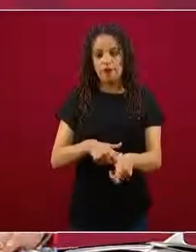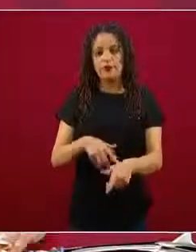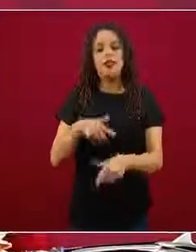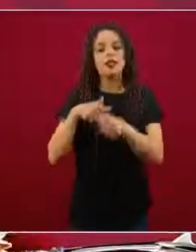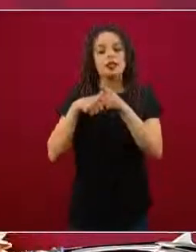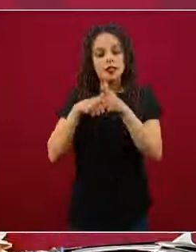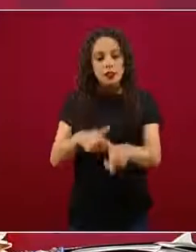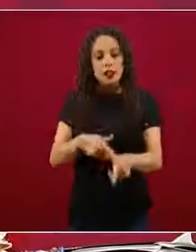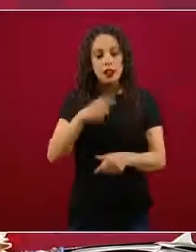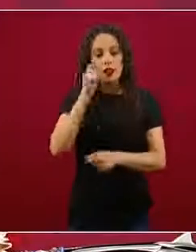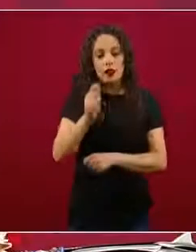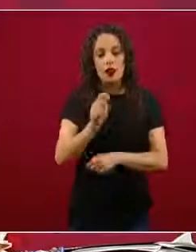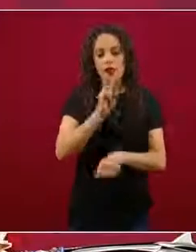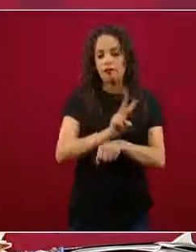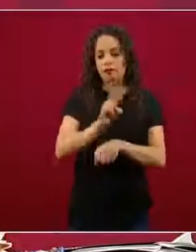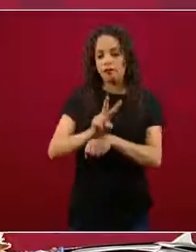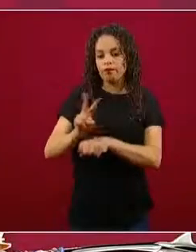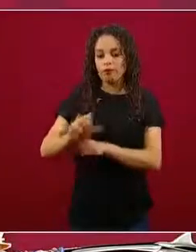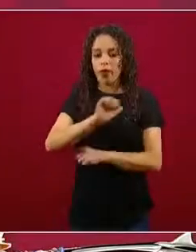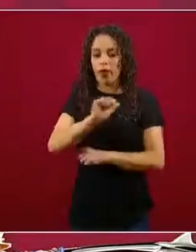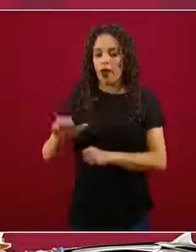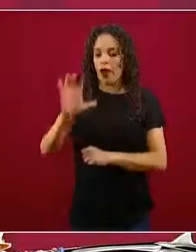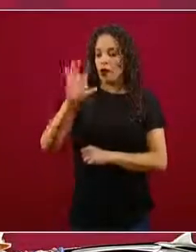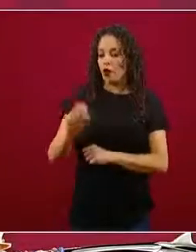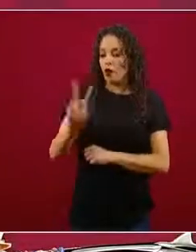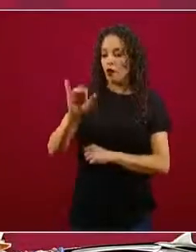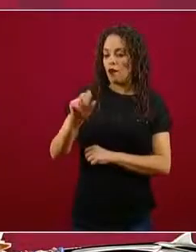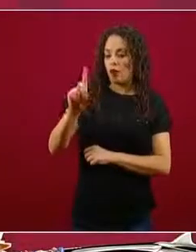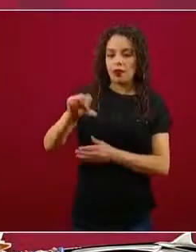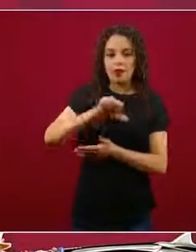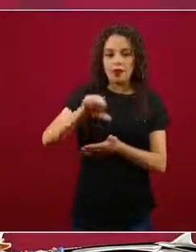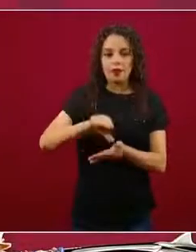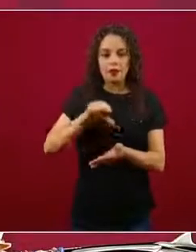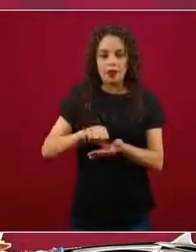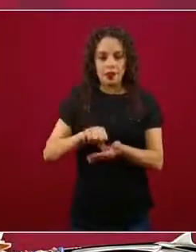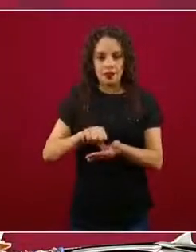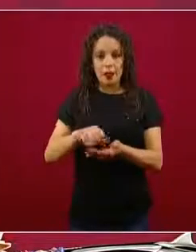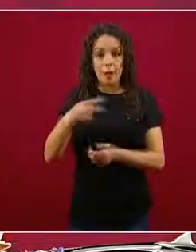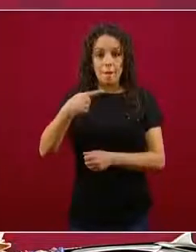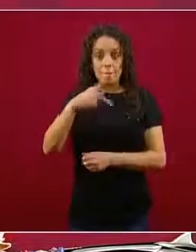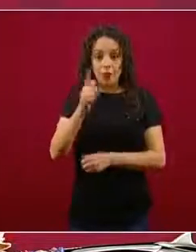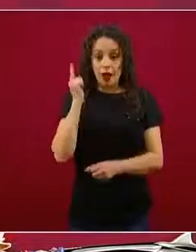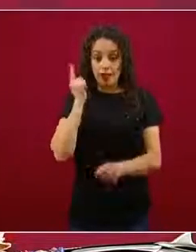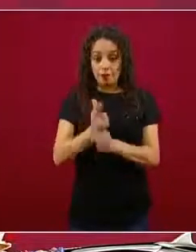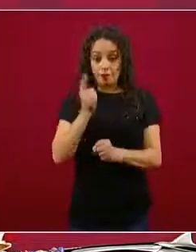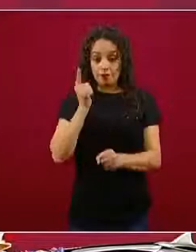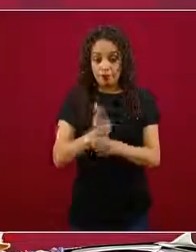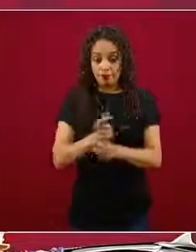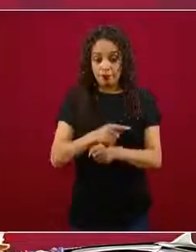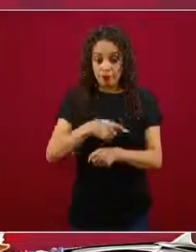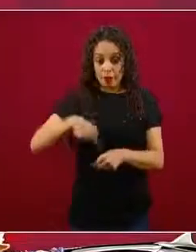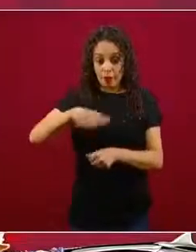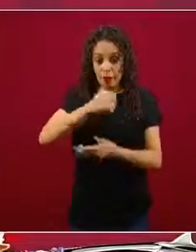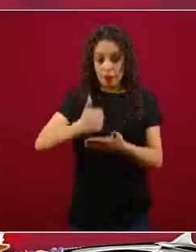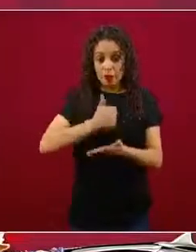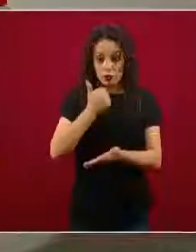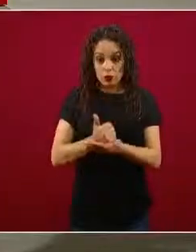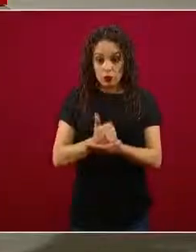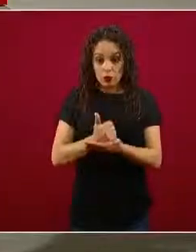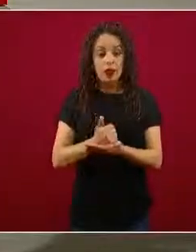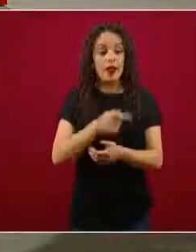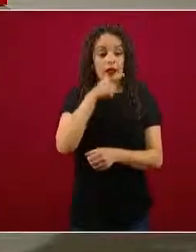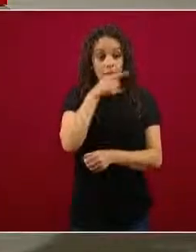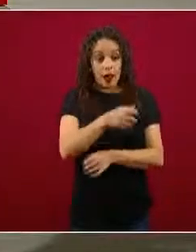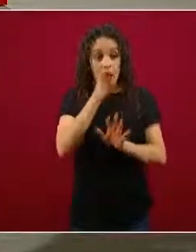los centros monitores COVID, pero lo que se intenta hacer es en territorio identificar esos casos y los contactos. Y